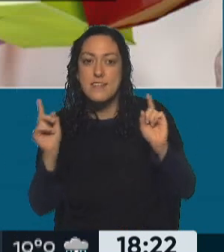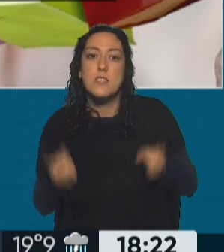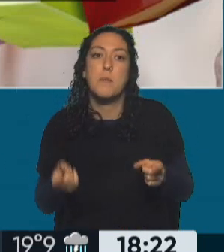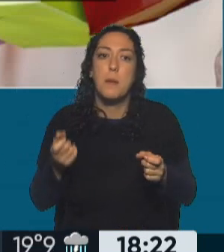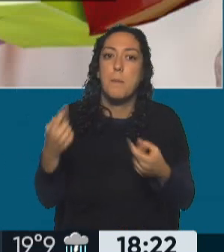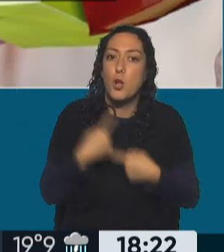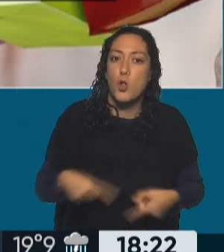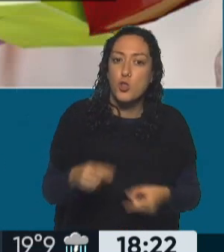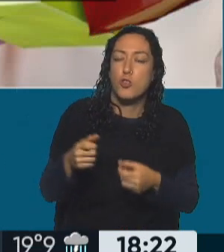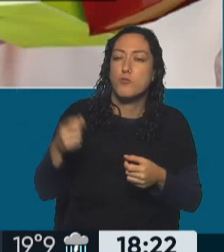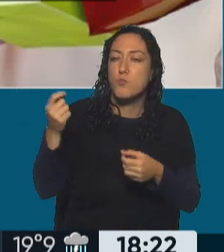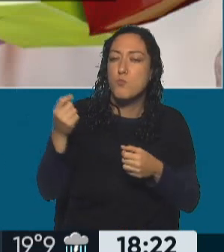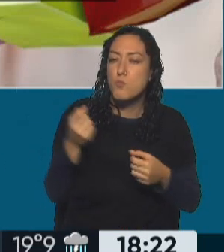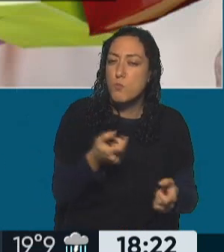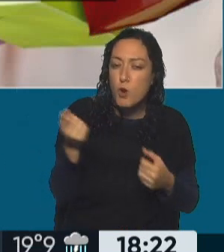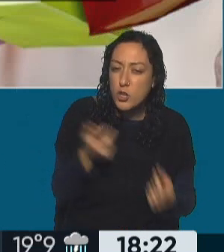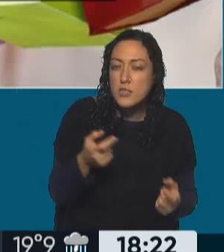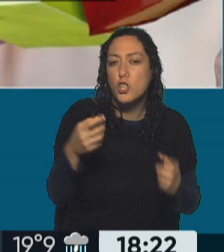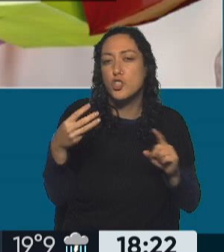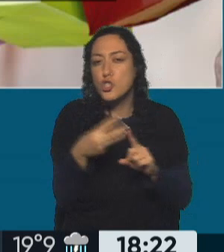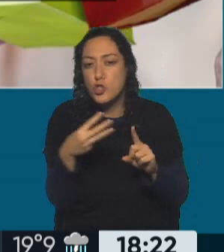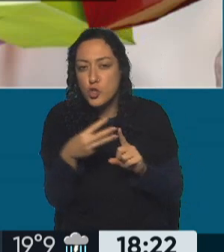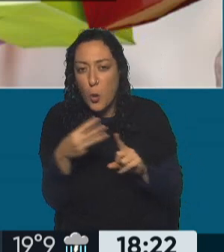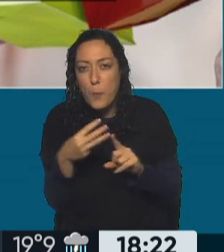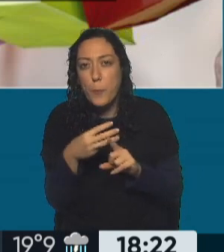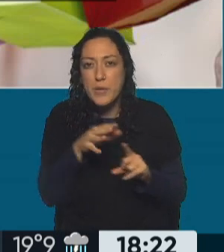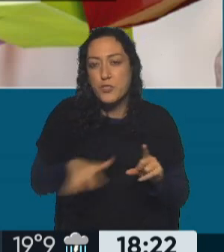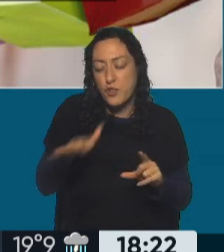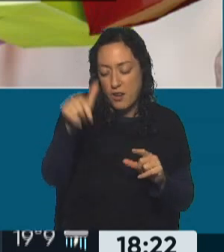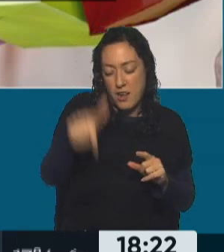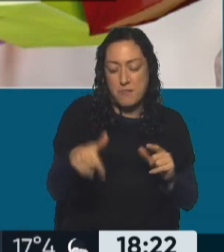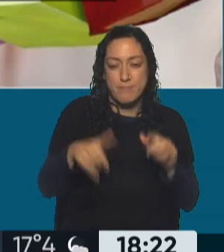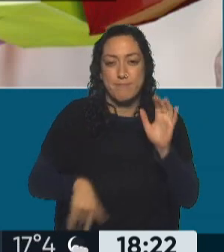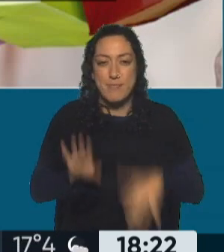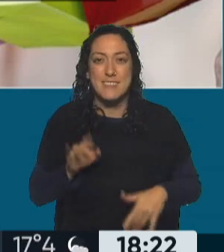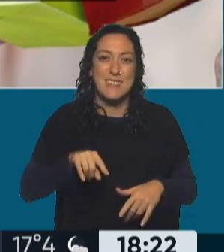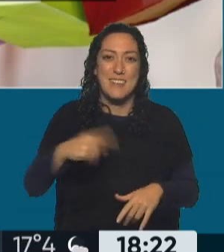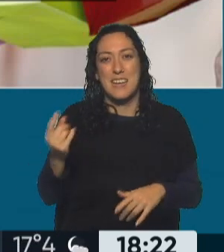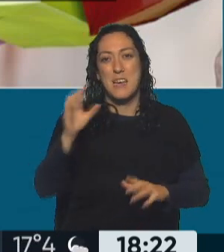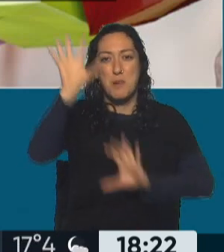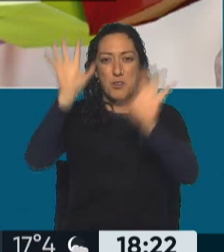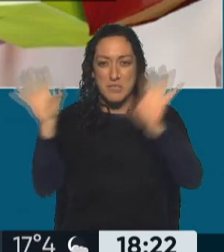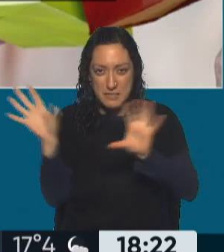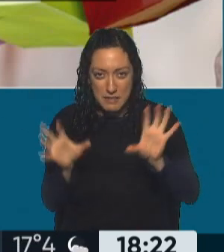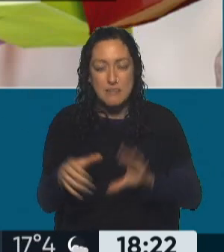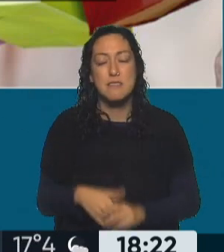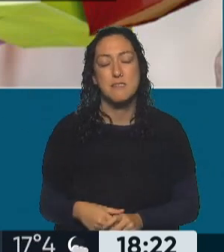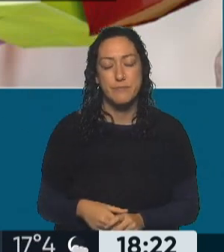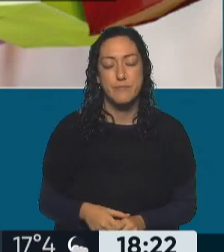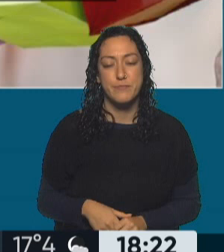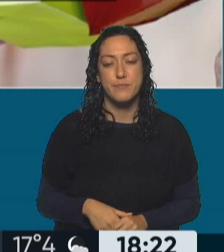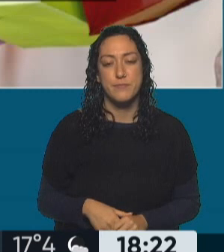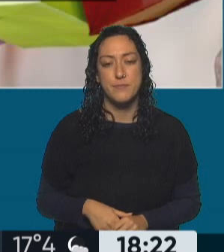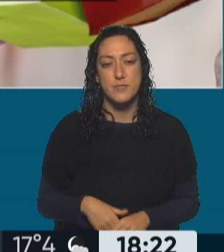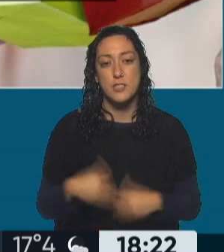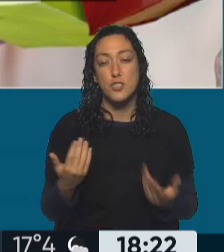los importados, en determinados shopping. Los shopping están dentro de esta zona y no en el resto del país. Claro. Digamos, hay varios